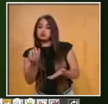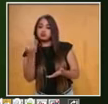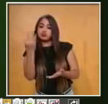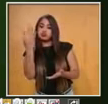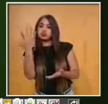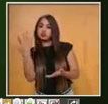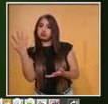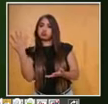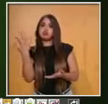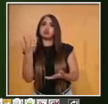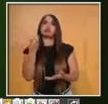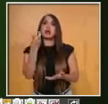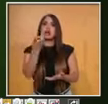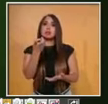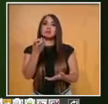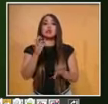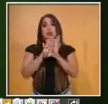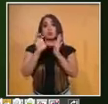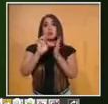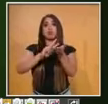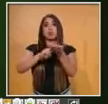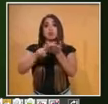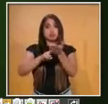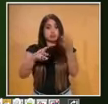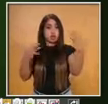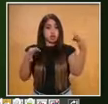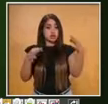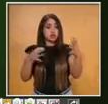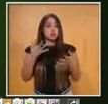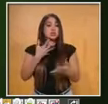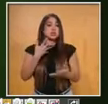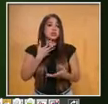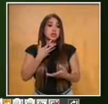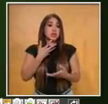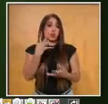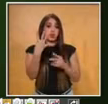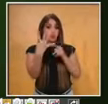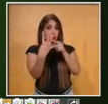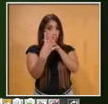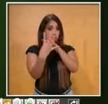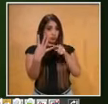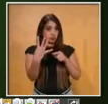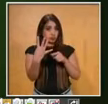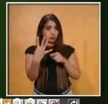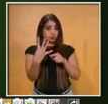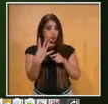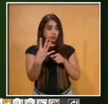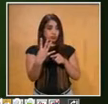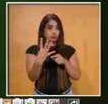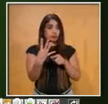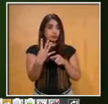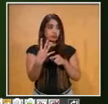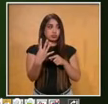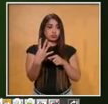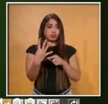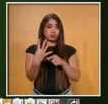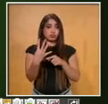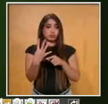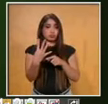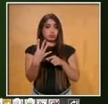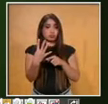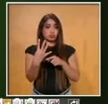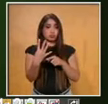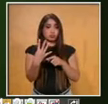Por ejemplo, la hoja verde, si contamos, tiene 4 y 3, en 3 filas de